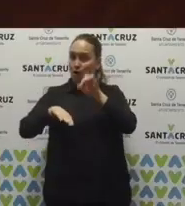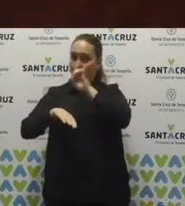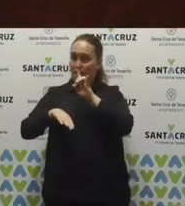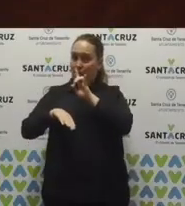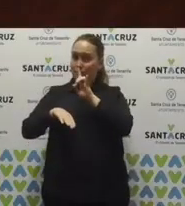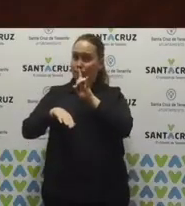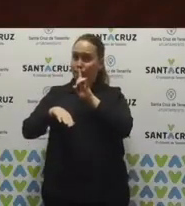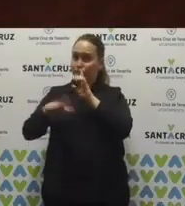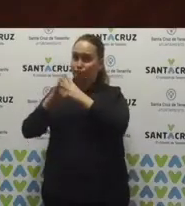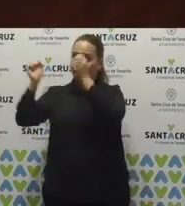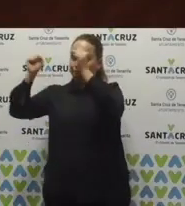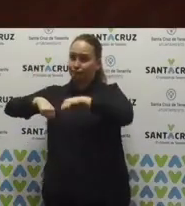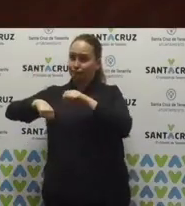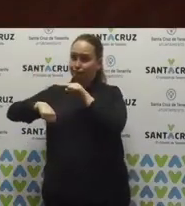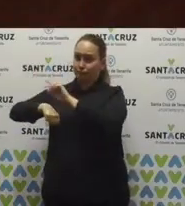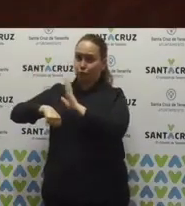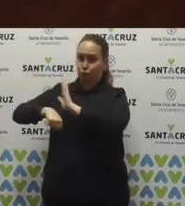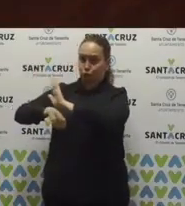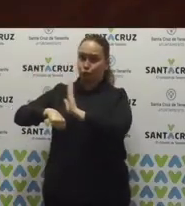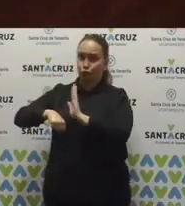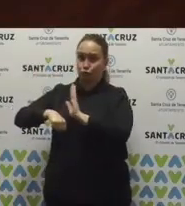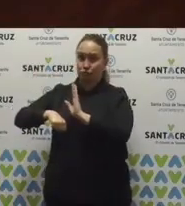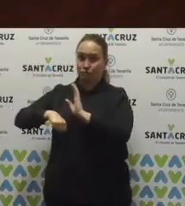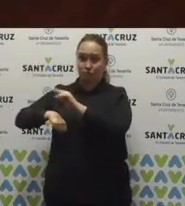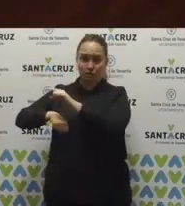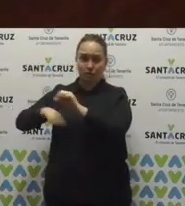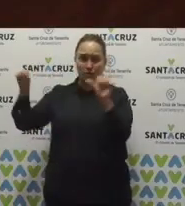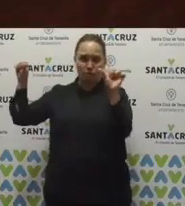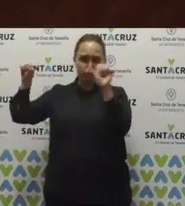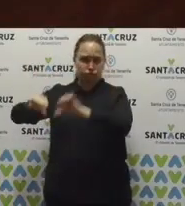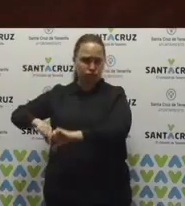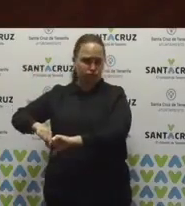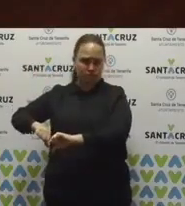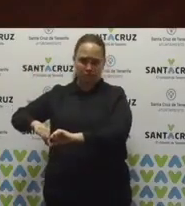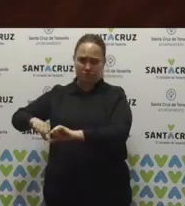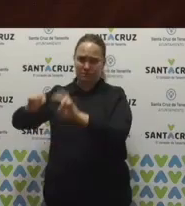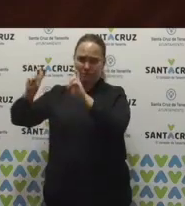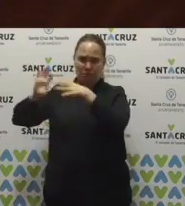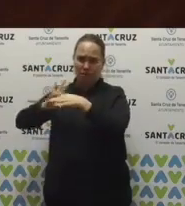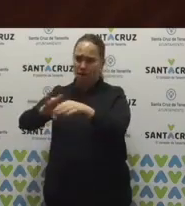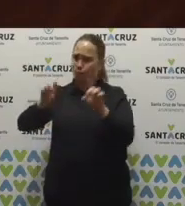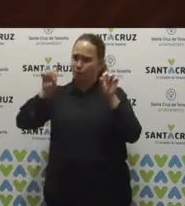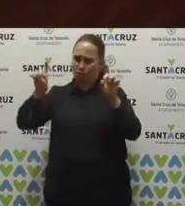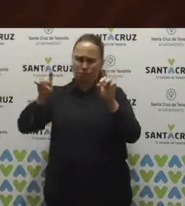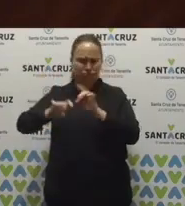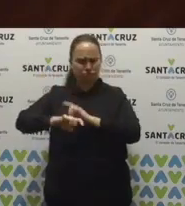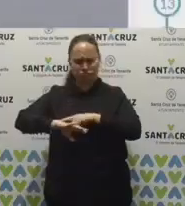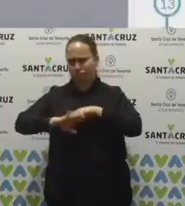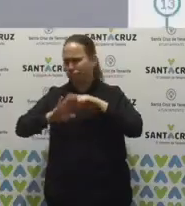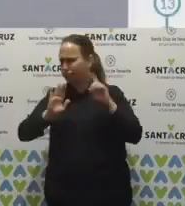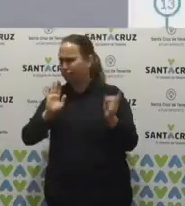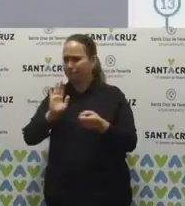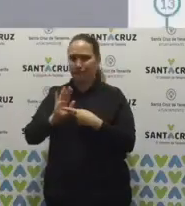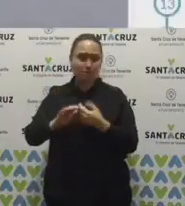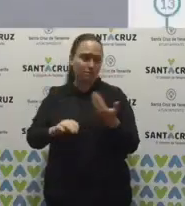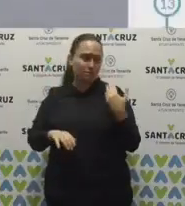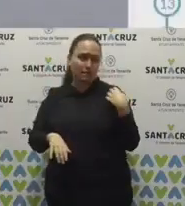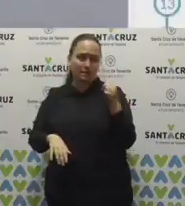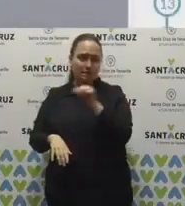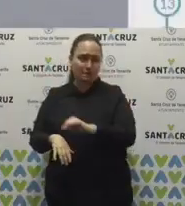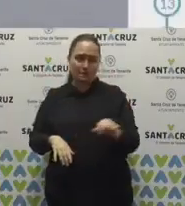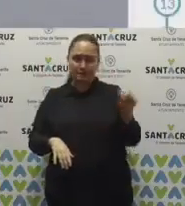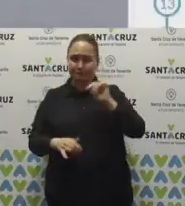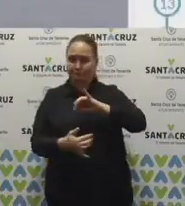un pacto de gobierno que ha fracasado absolutamente en materia de educación esta semana hemos visto como en la